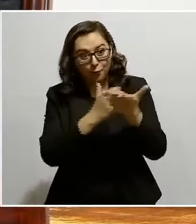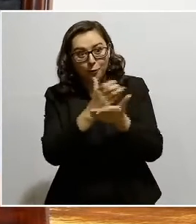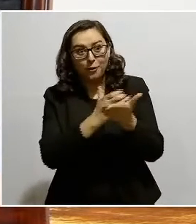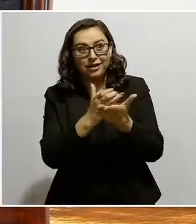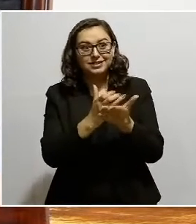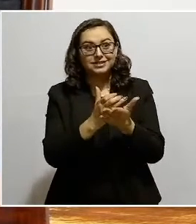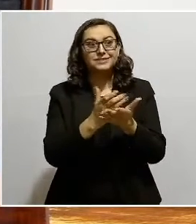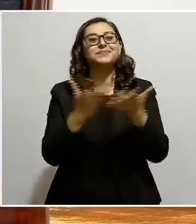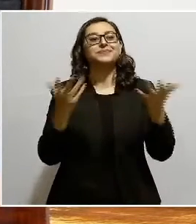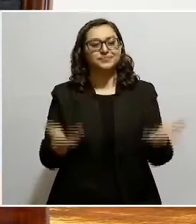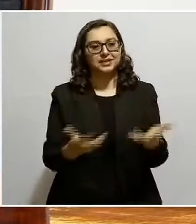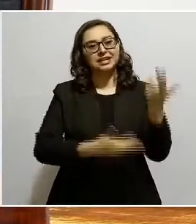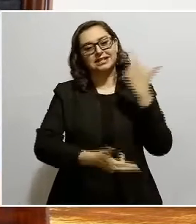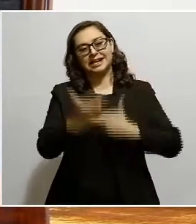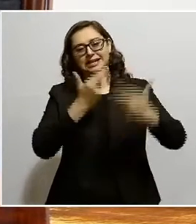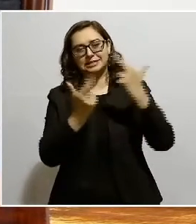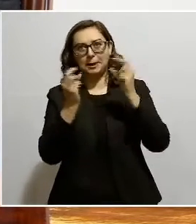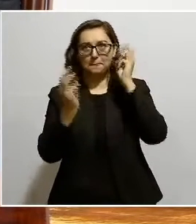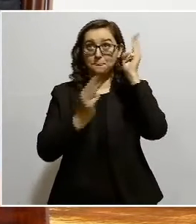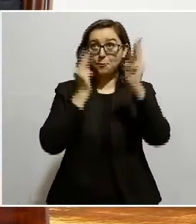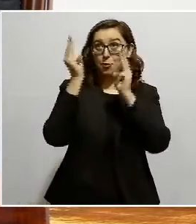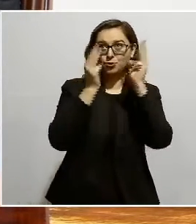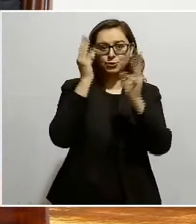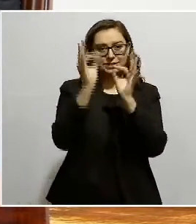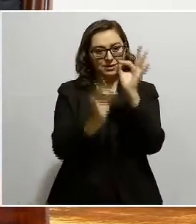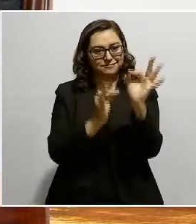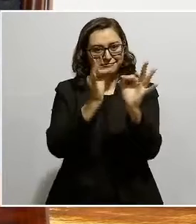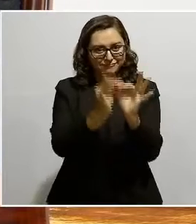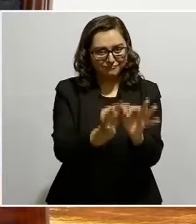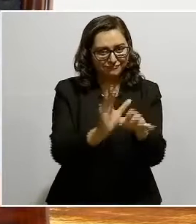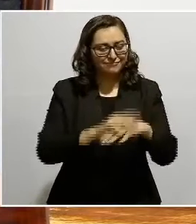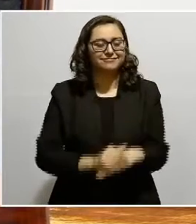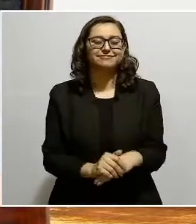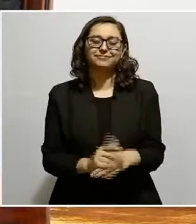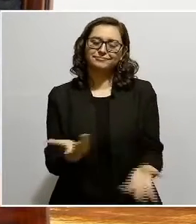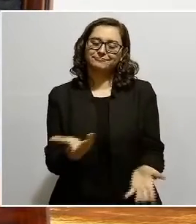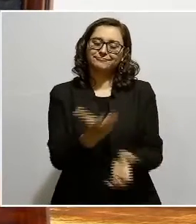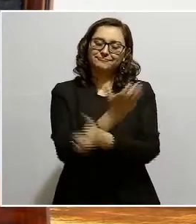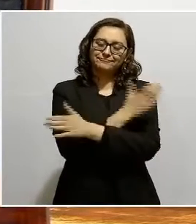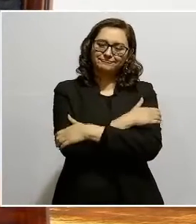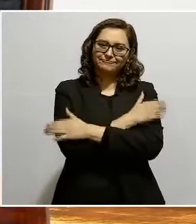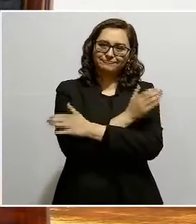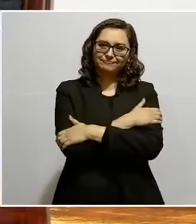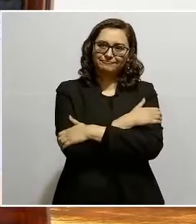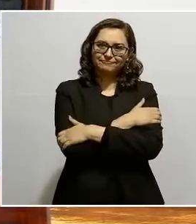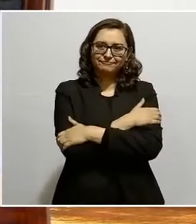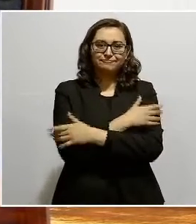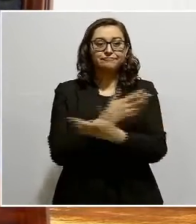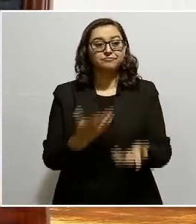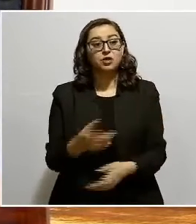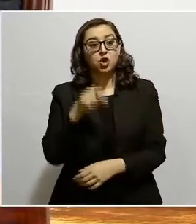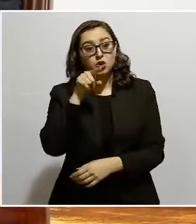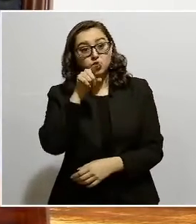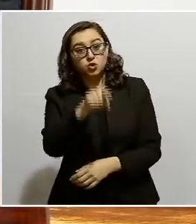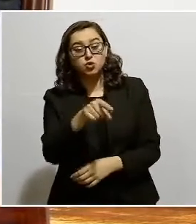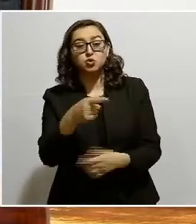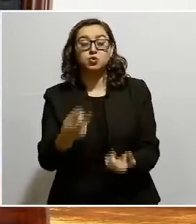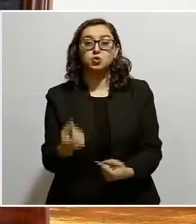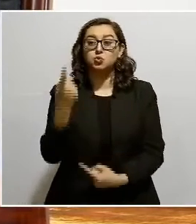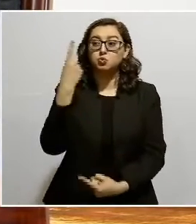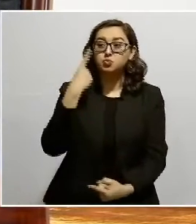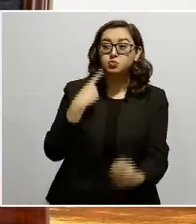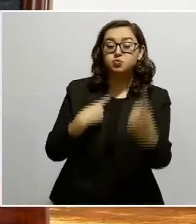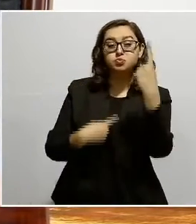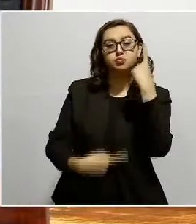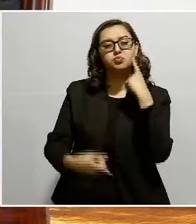pronto retorno y abrázate afectuosamente para que cesen tus lágrimas y